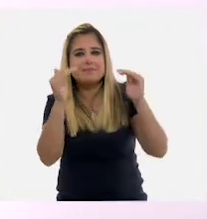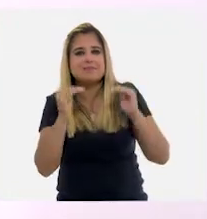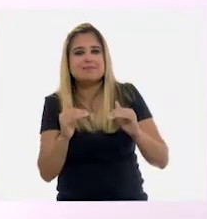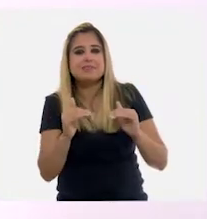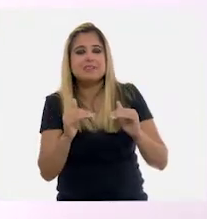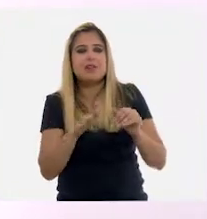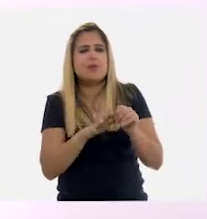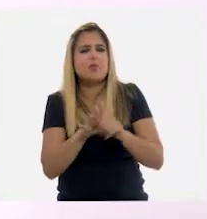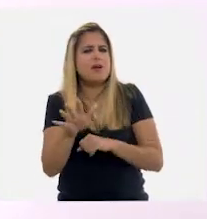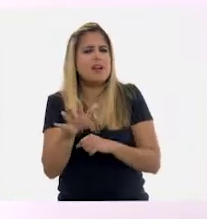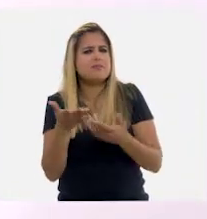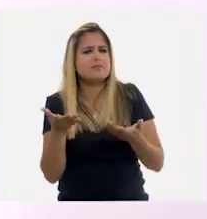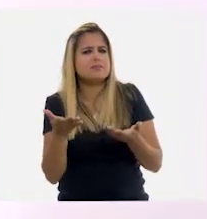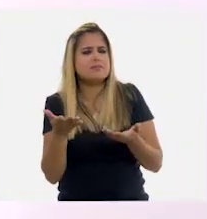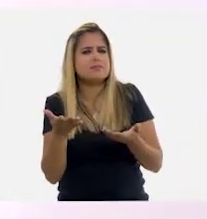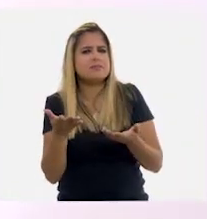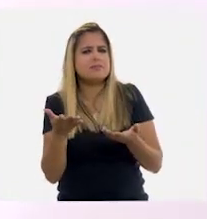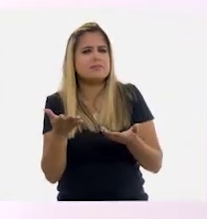que es de